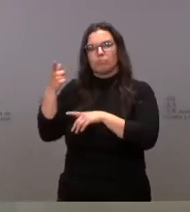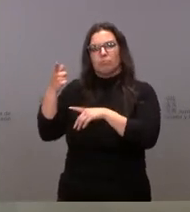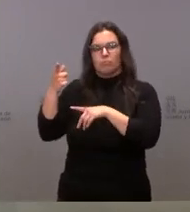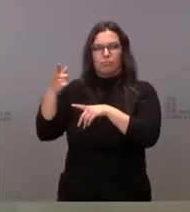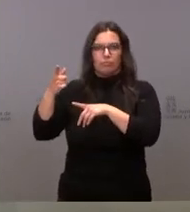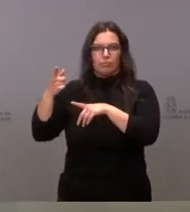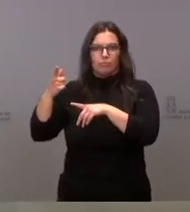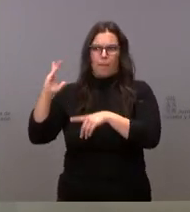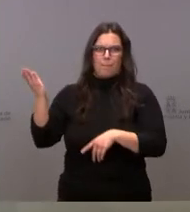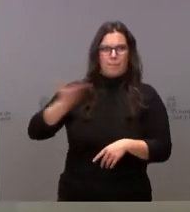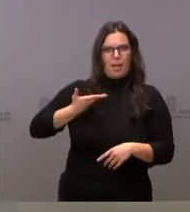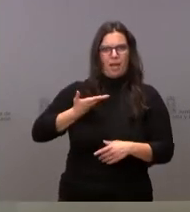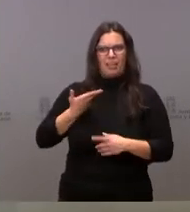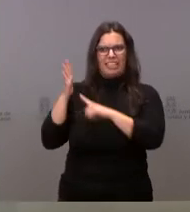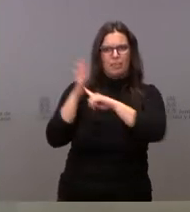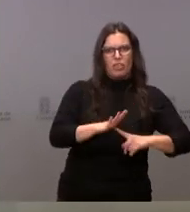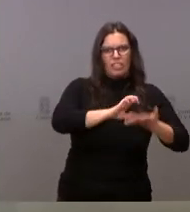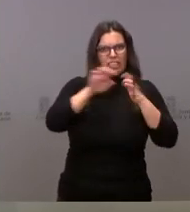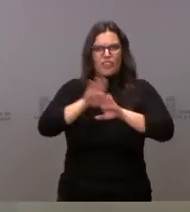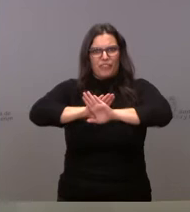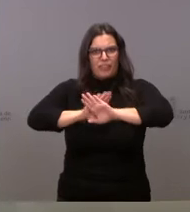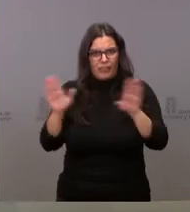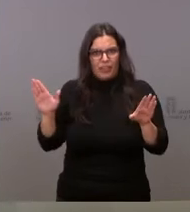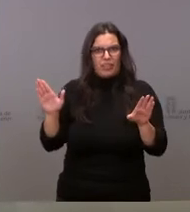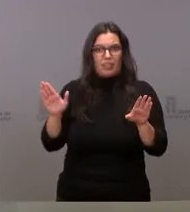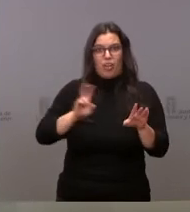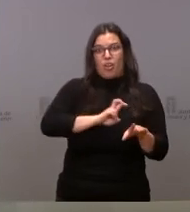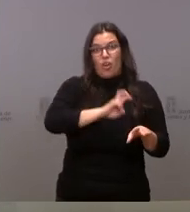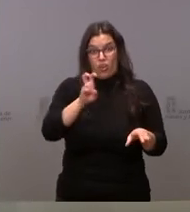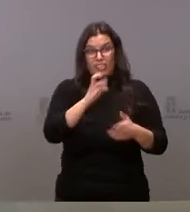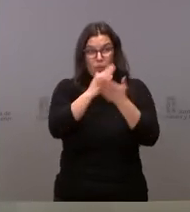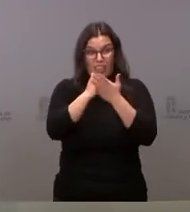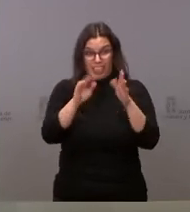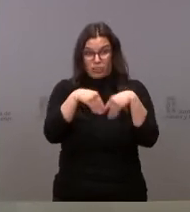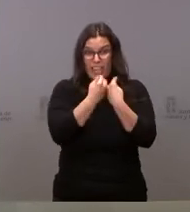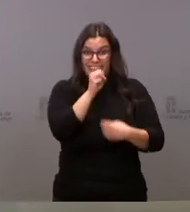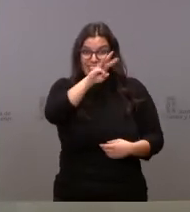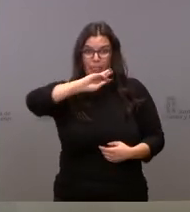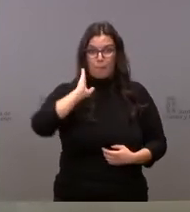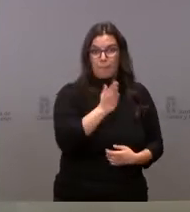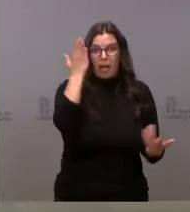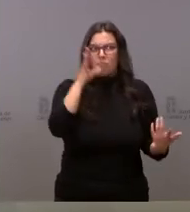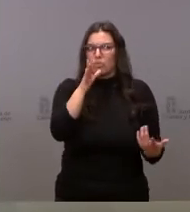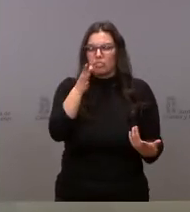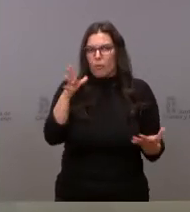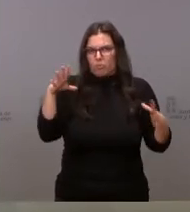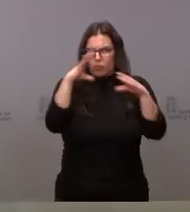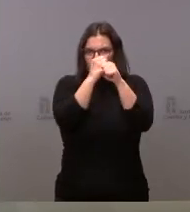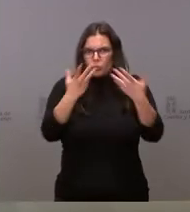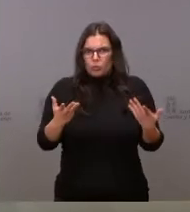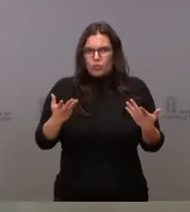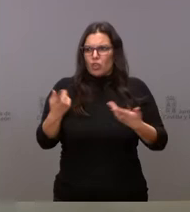trato de discriminación hacia castilla y león' y hacia otras 12 comunidades autónomas que sin un motivo claro hemos sido